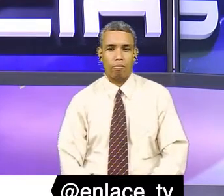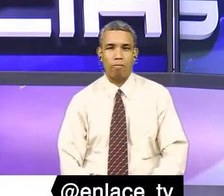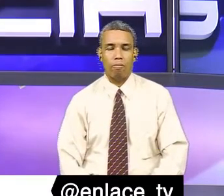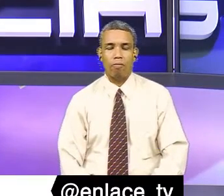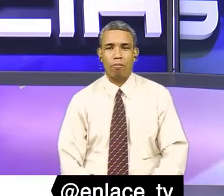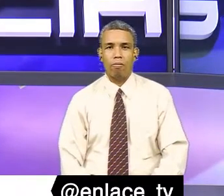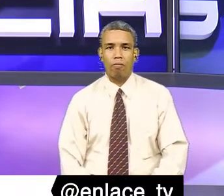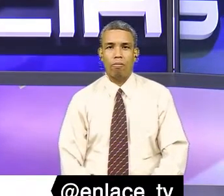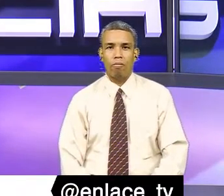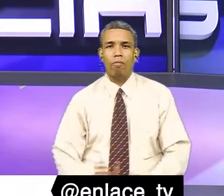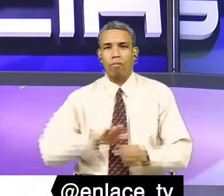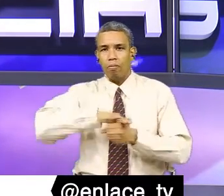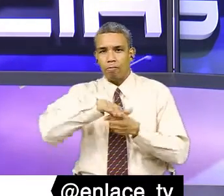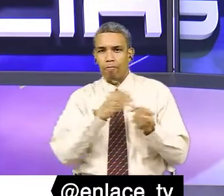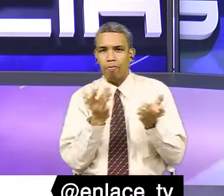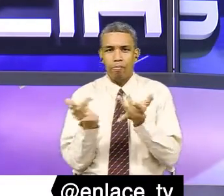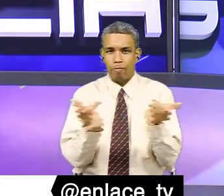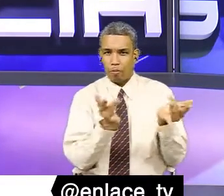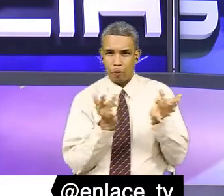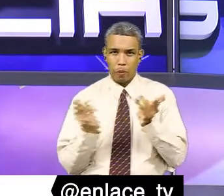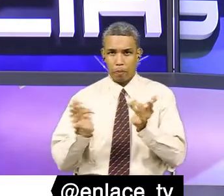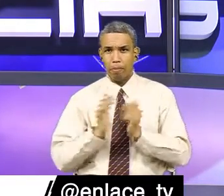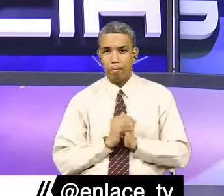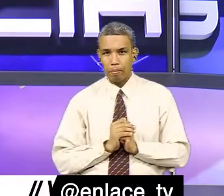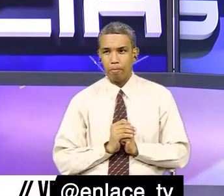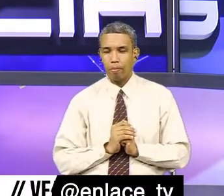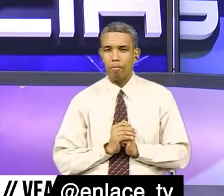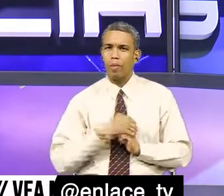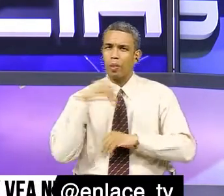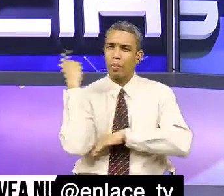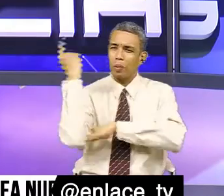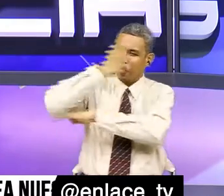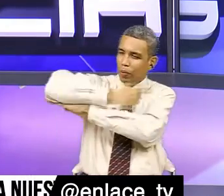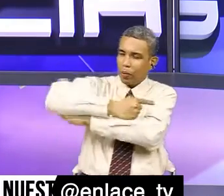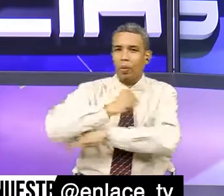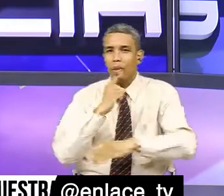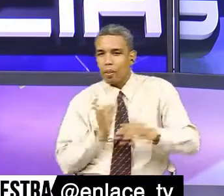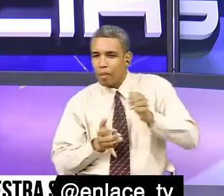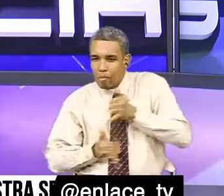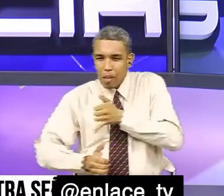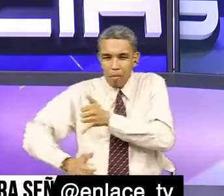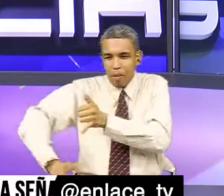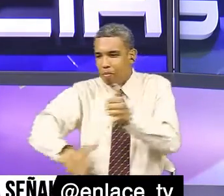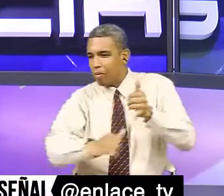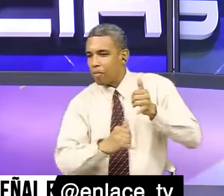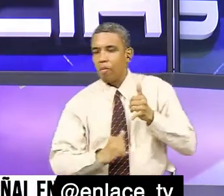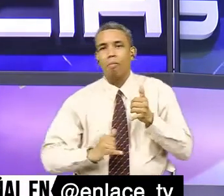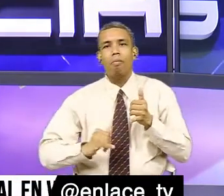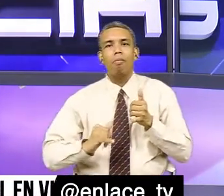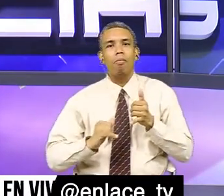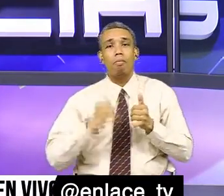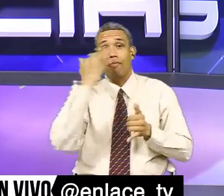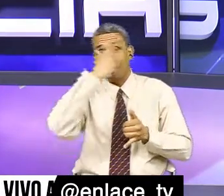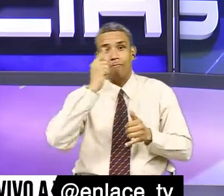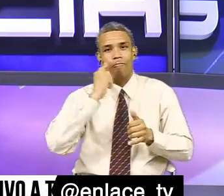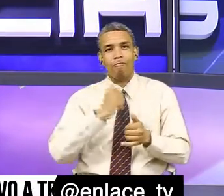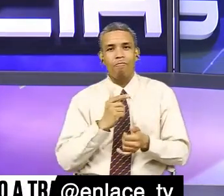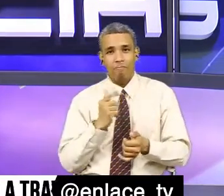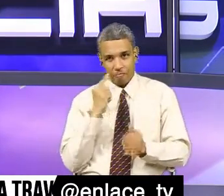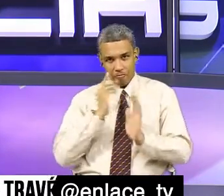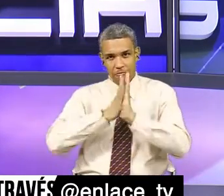Habitantes del barrio La Esperanza participaron en la jornada de embellecimiento y limpieza realizada en el parque de ese sector en compañía del gobierno